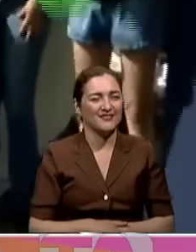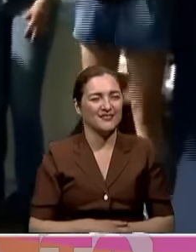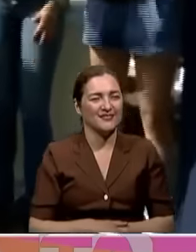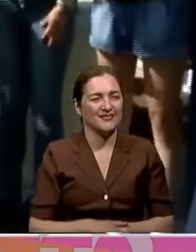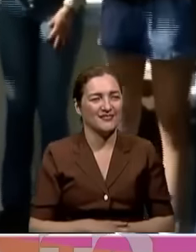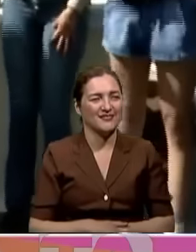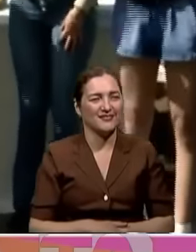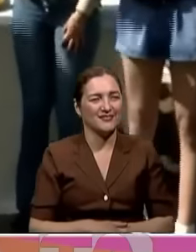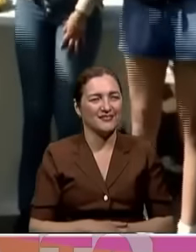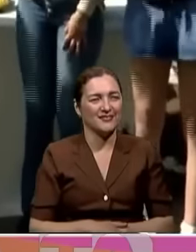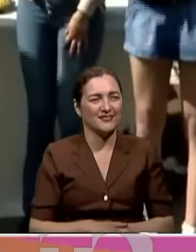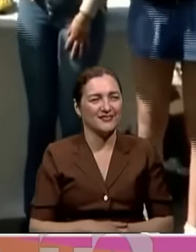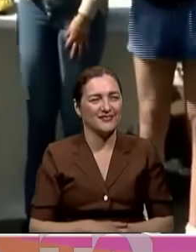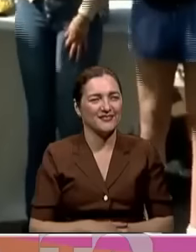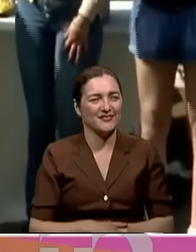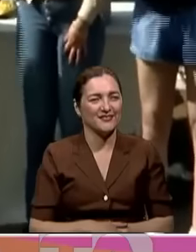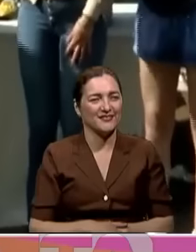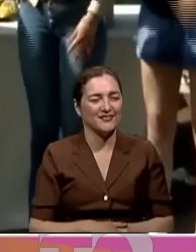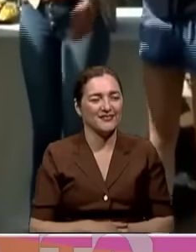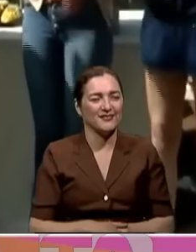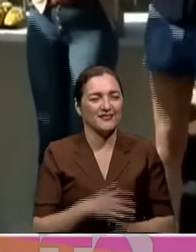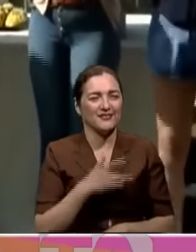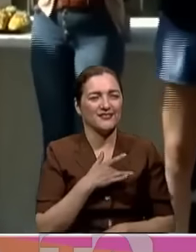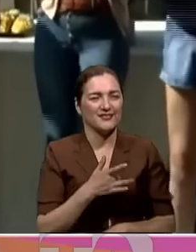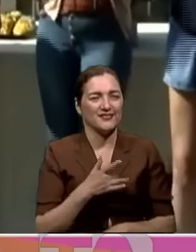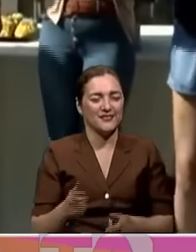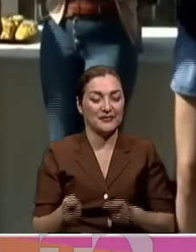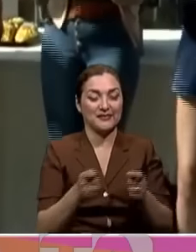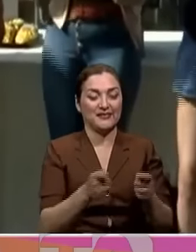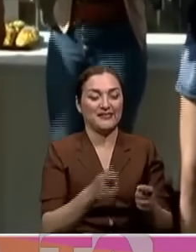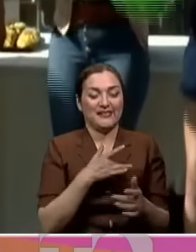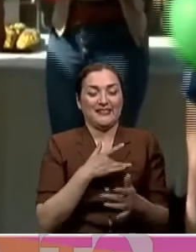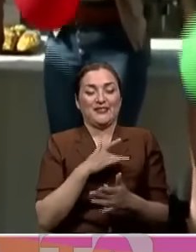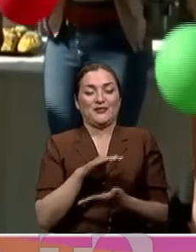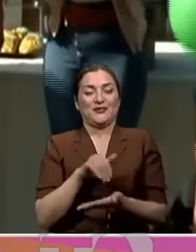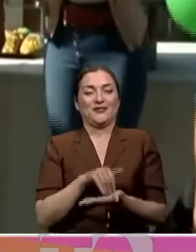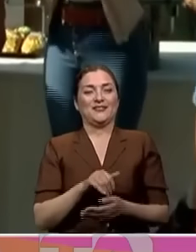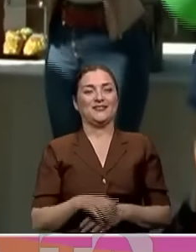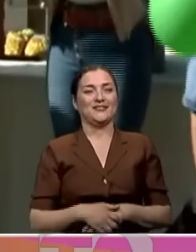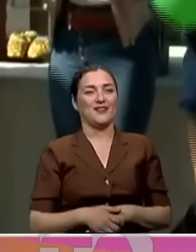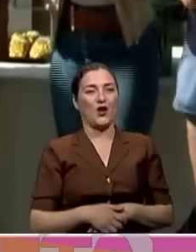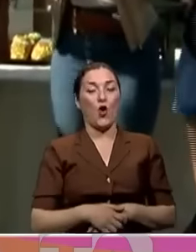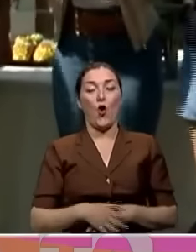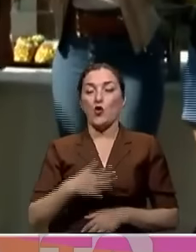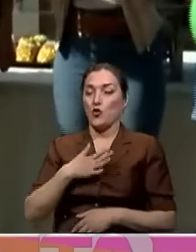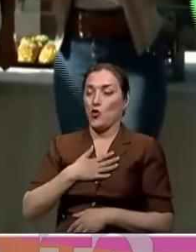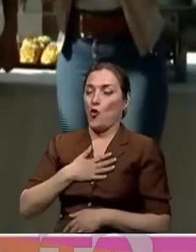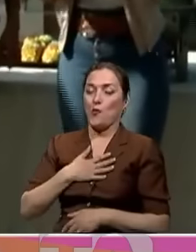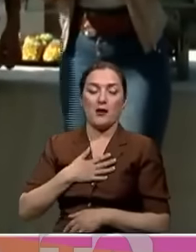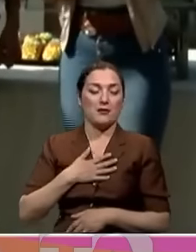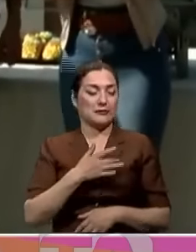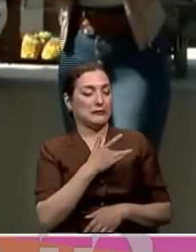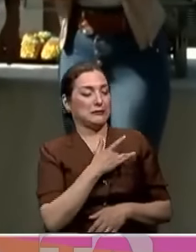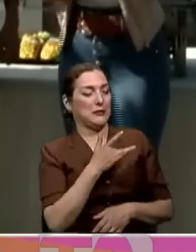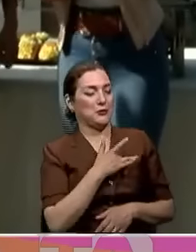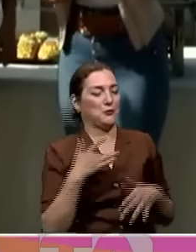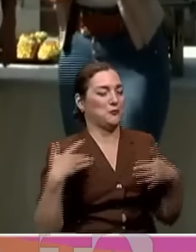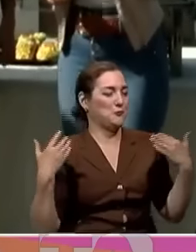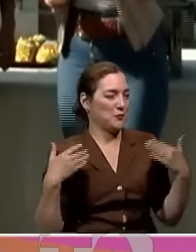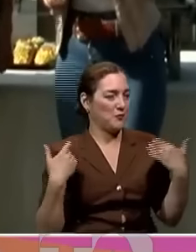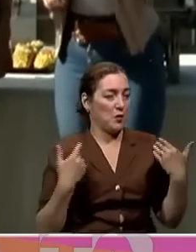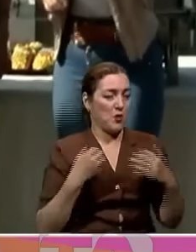ahí tenemos entonces, bueno, qué sensación ya de entregar la guagua nuevamente. Realmente muy contento, hemos apuntado con mucho detalle todas